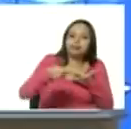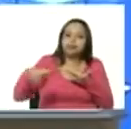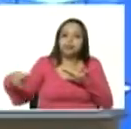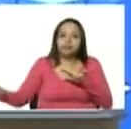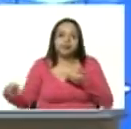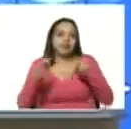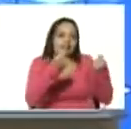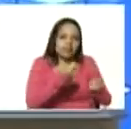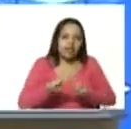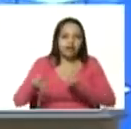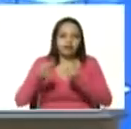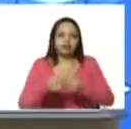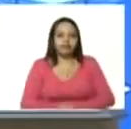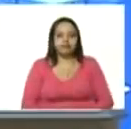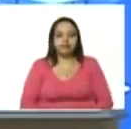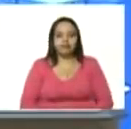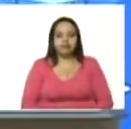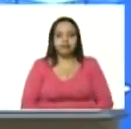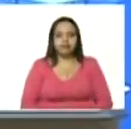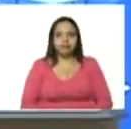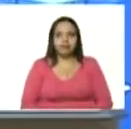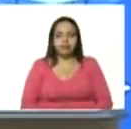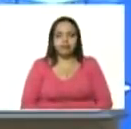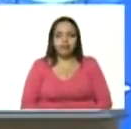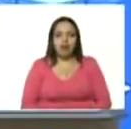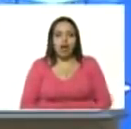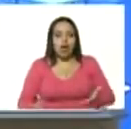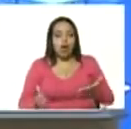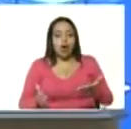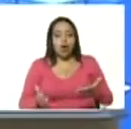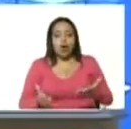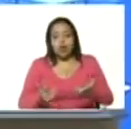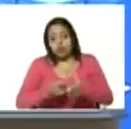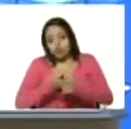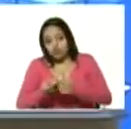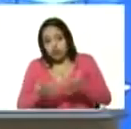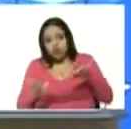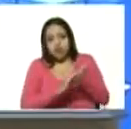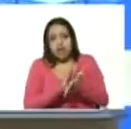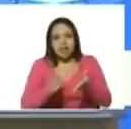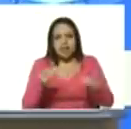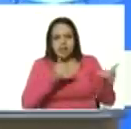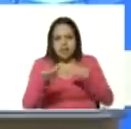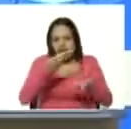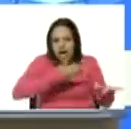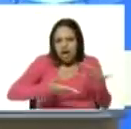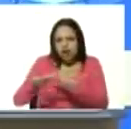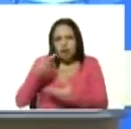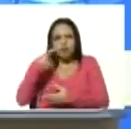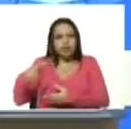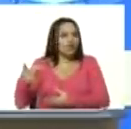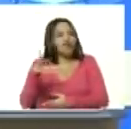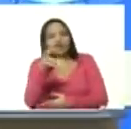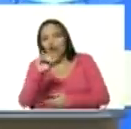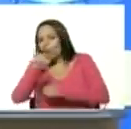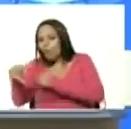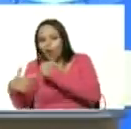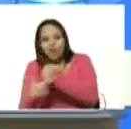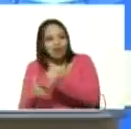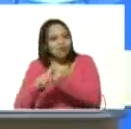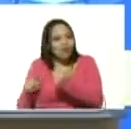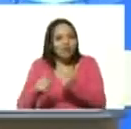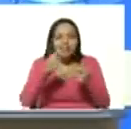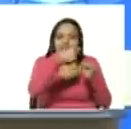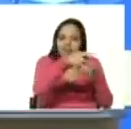dinero. Bien, producto del diálogo político, no precisamente del diálogo político con Guaidó, pero del diálogo político con